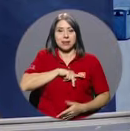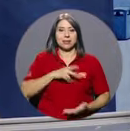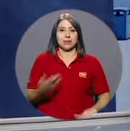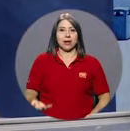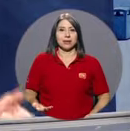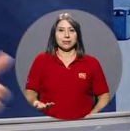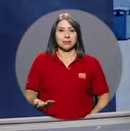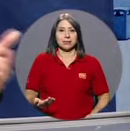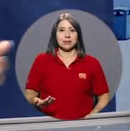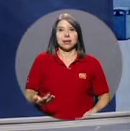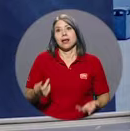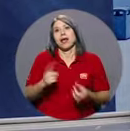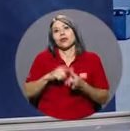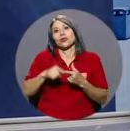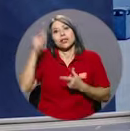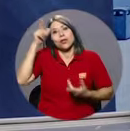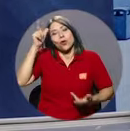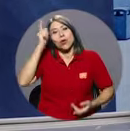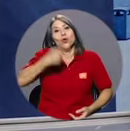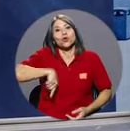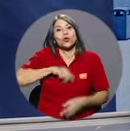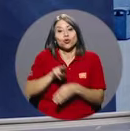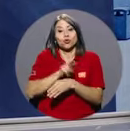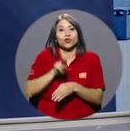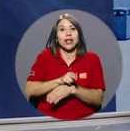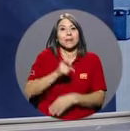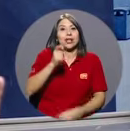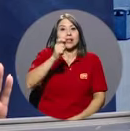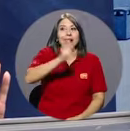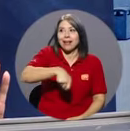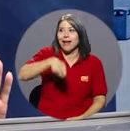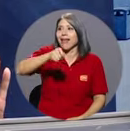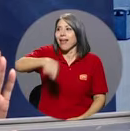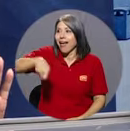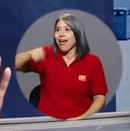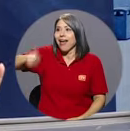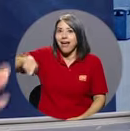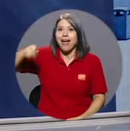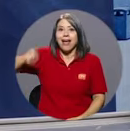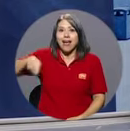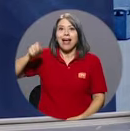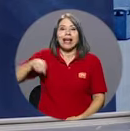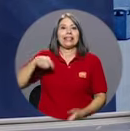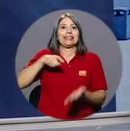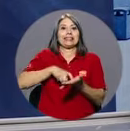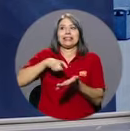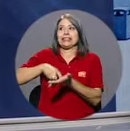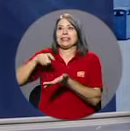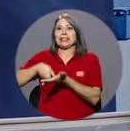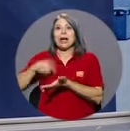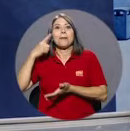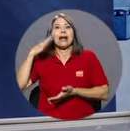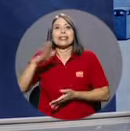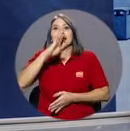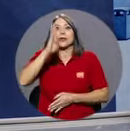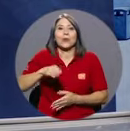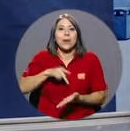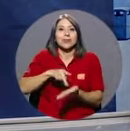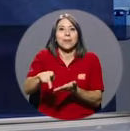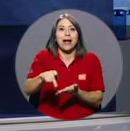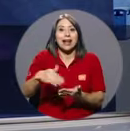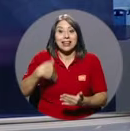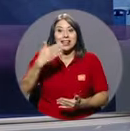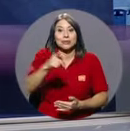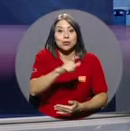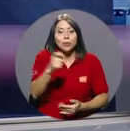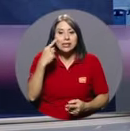particulares. Y entonces, claro, las tarjetas, usamos la tarjeta como si no tuviéramos que pagarla nunca, ¿verdad? Y al rato, al mes o al mes y medio, nos